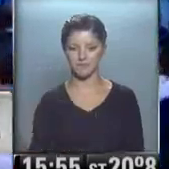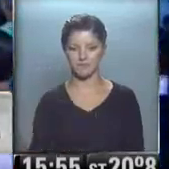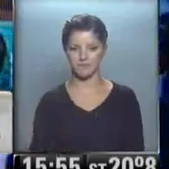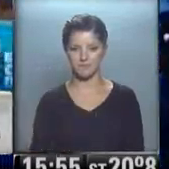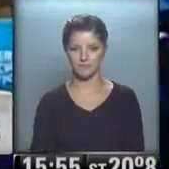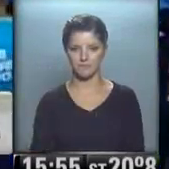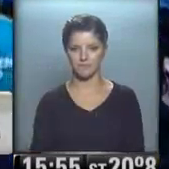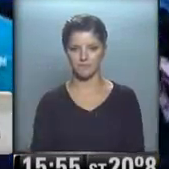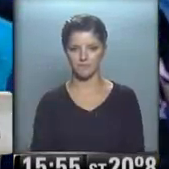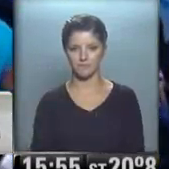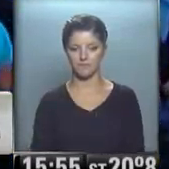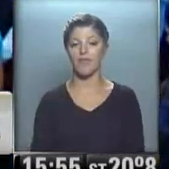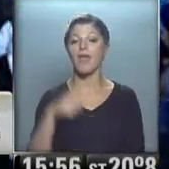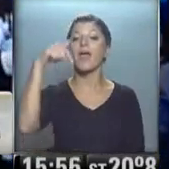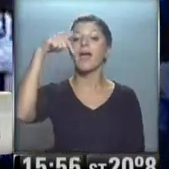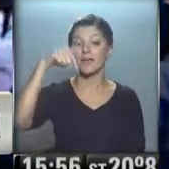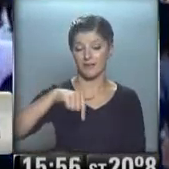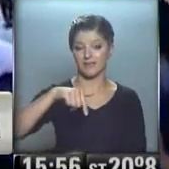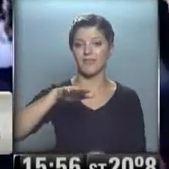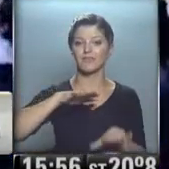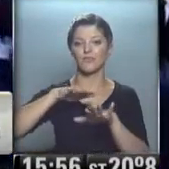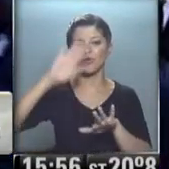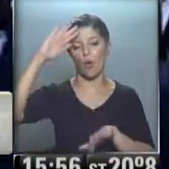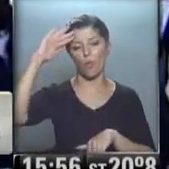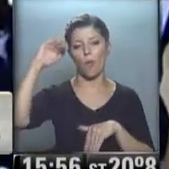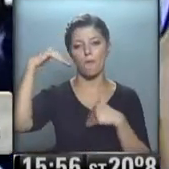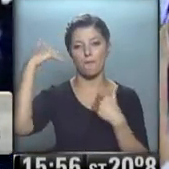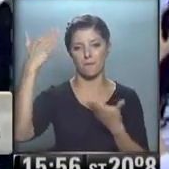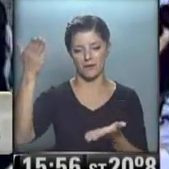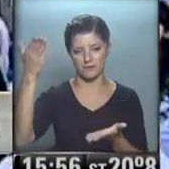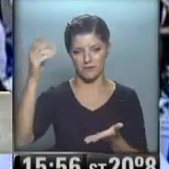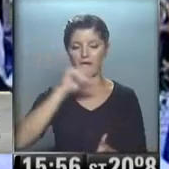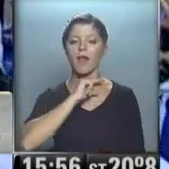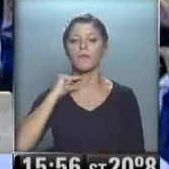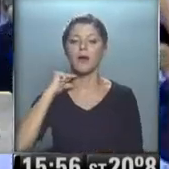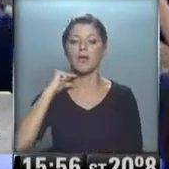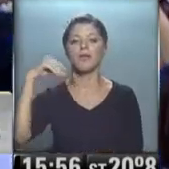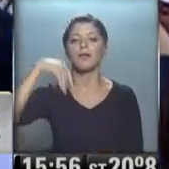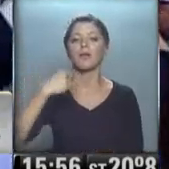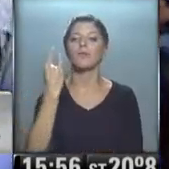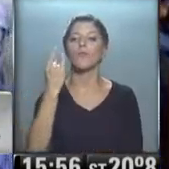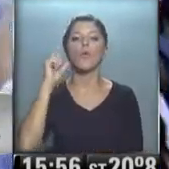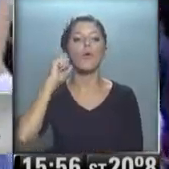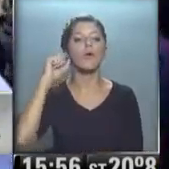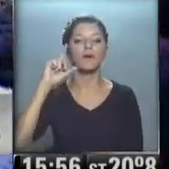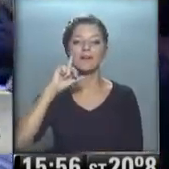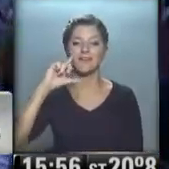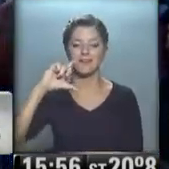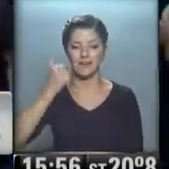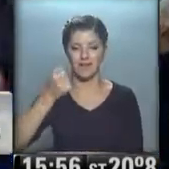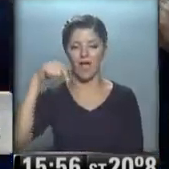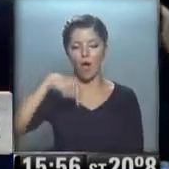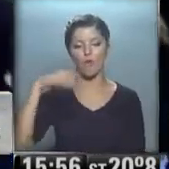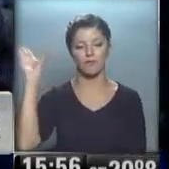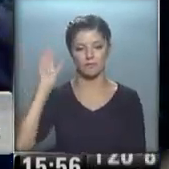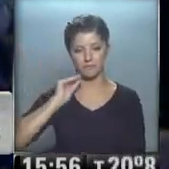en el marco de este sentido homenaje al padre Carlos Mujica. La escuchamos.